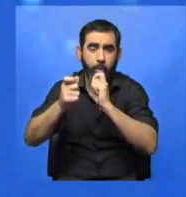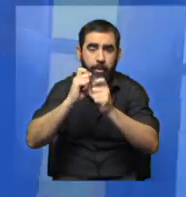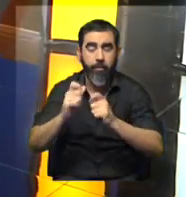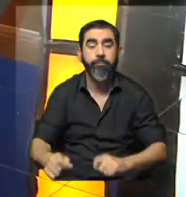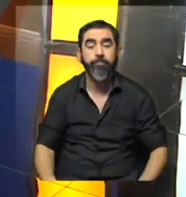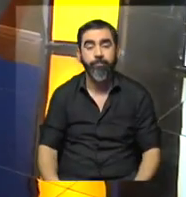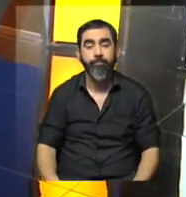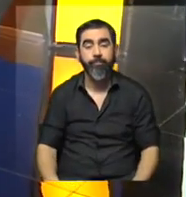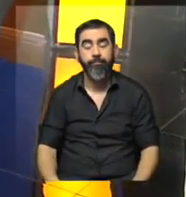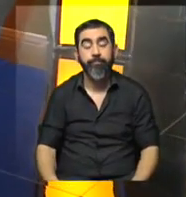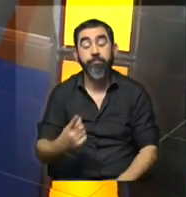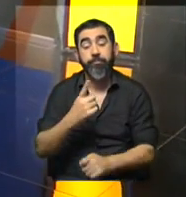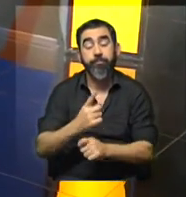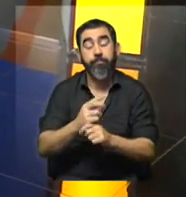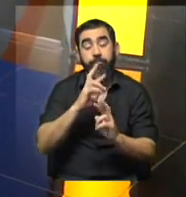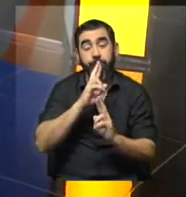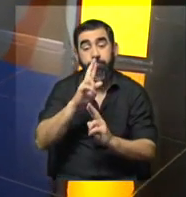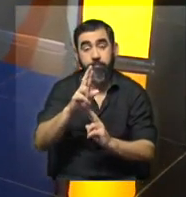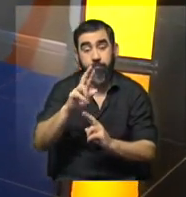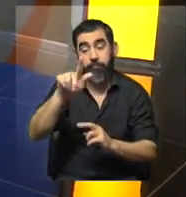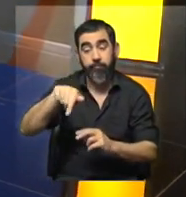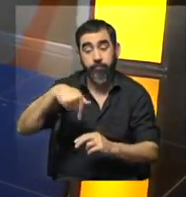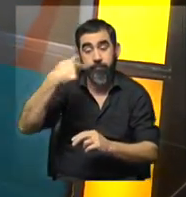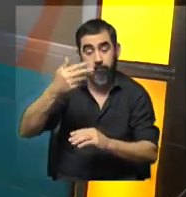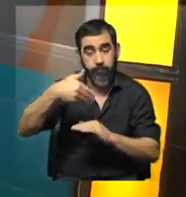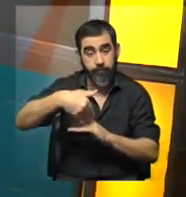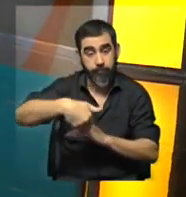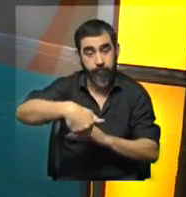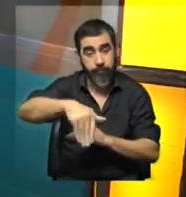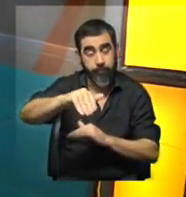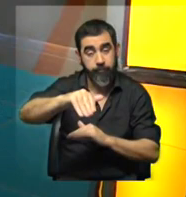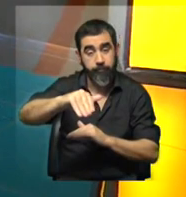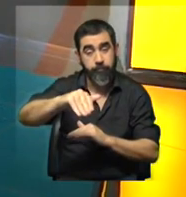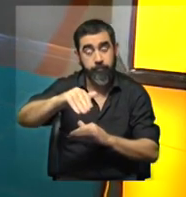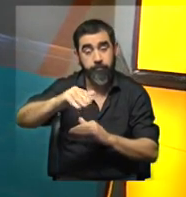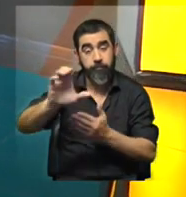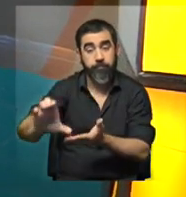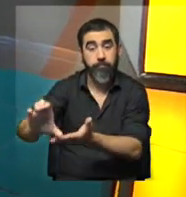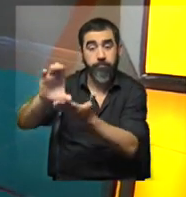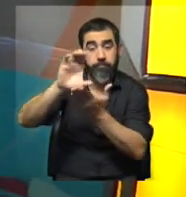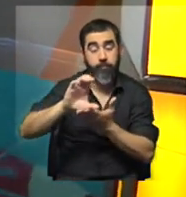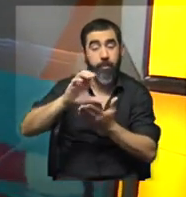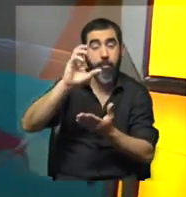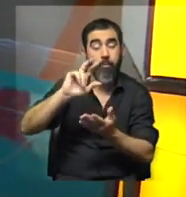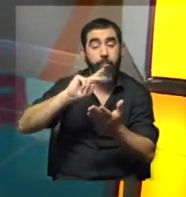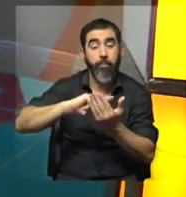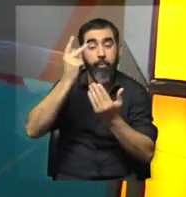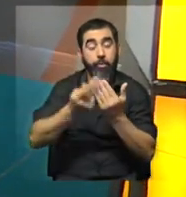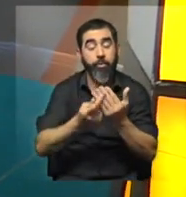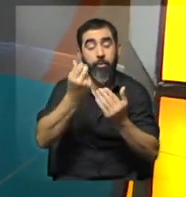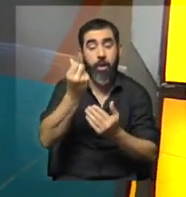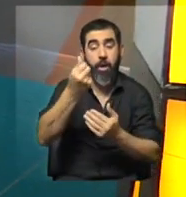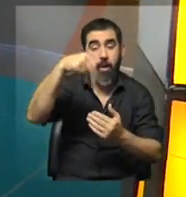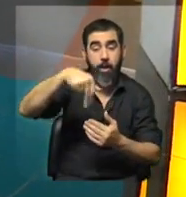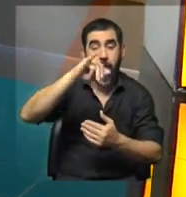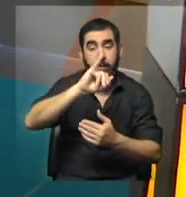nos dio los primeros elementos. Y a partir de ahí, con la financiación de un proyecto de la ANI, del Fondo Sectorial Primera